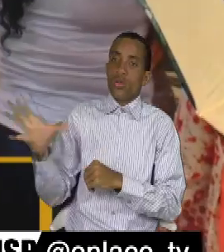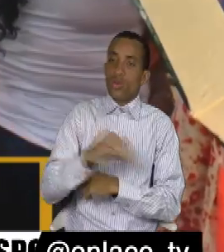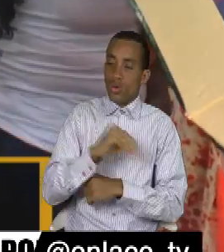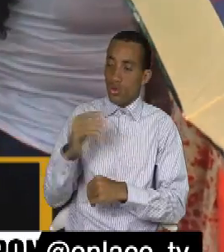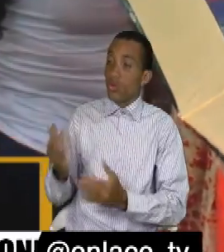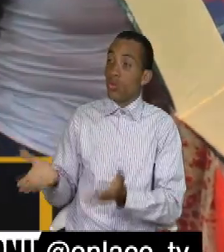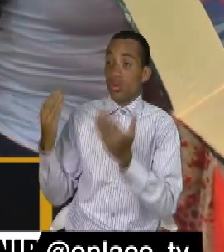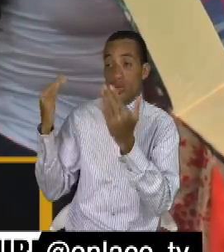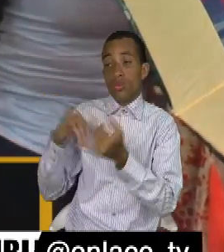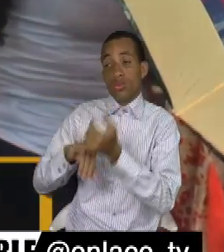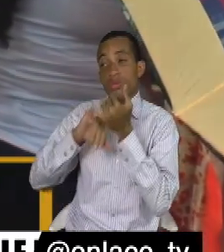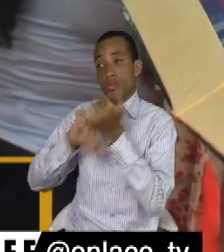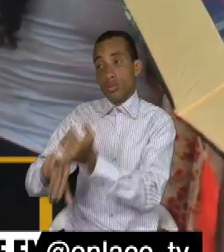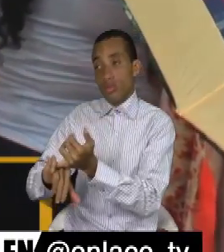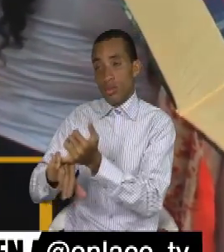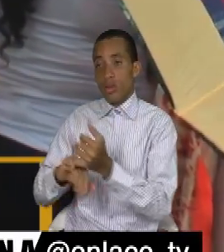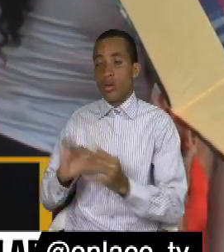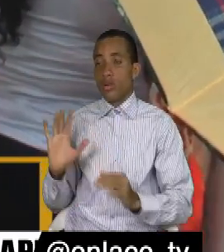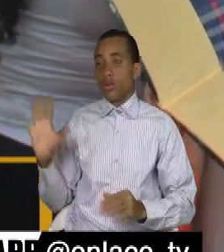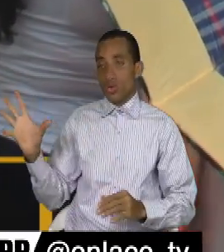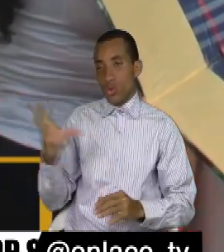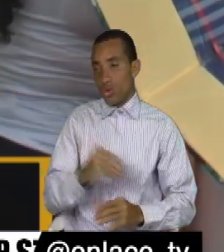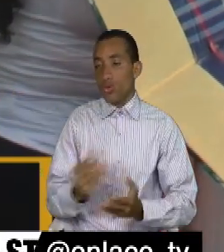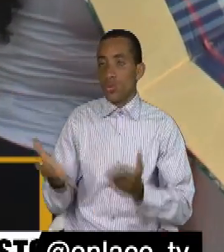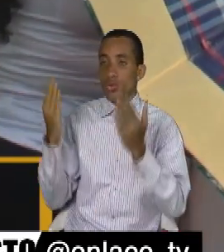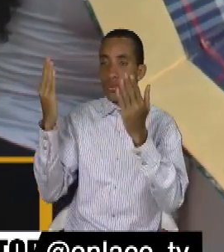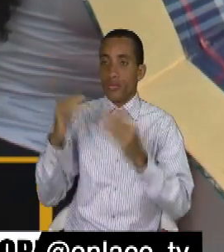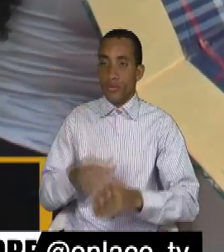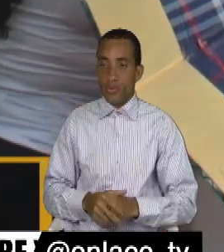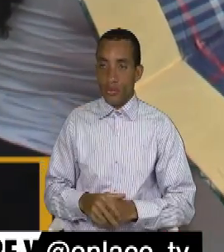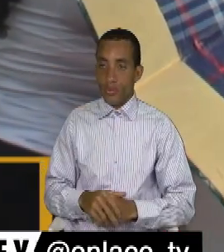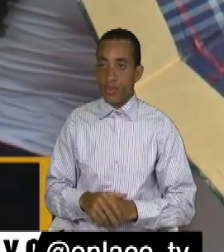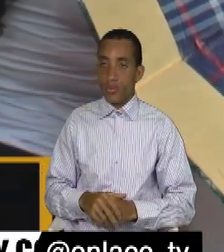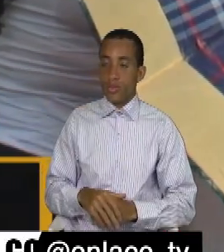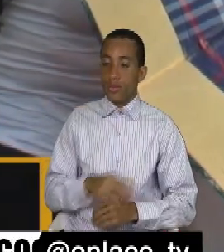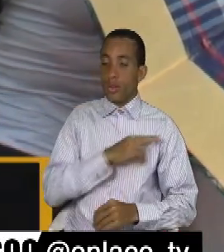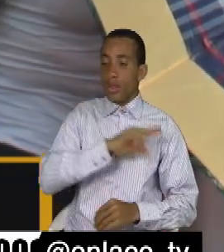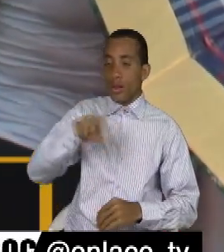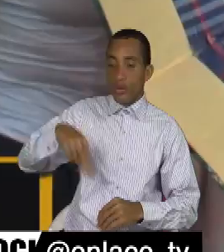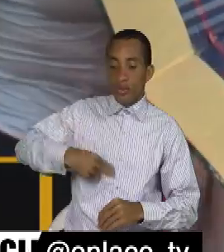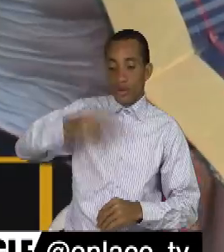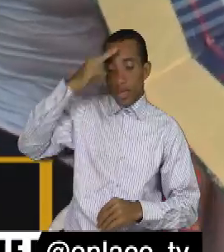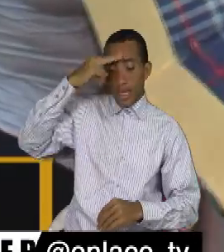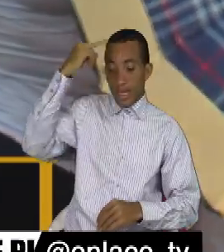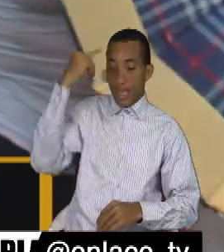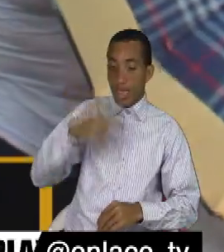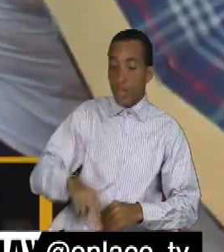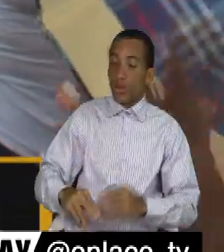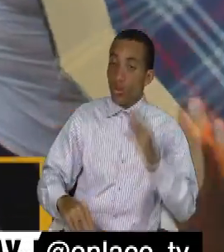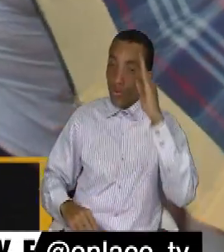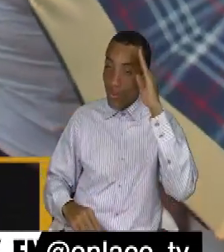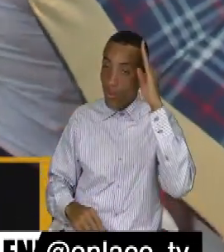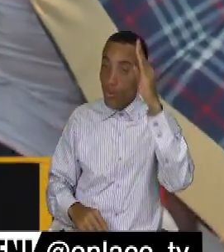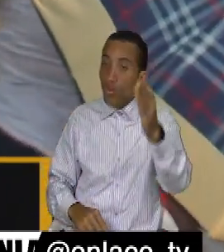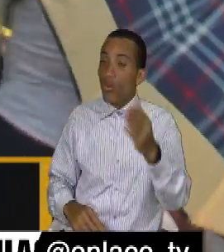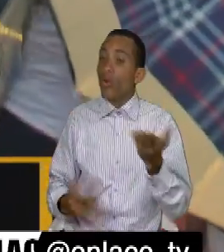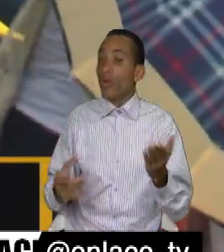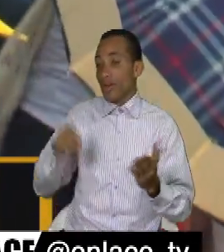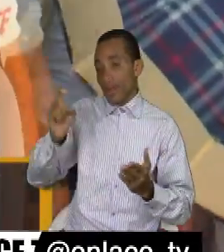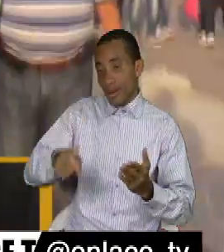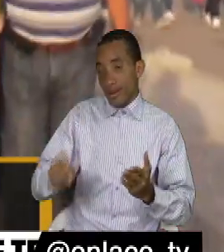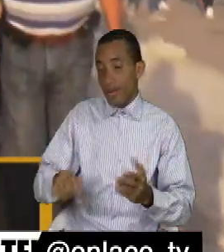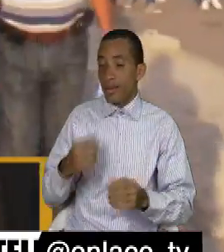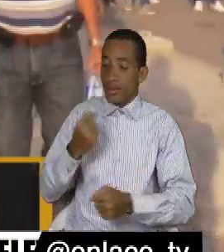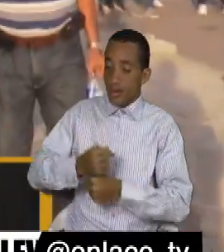beneficiamos de ella, directa o indirectamente. Entonces nuestros hijos, nuestros futuros hijos van a necesitar de